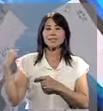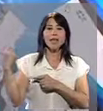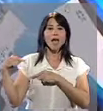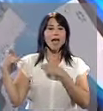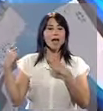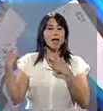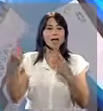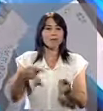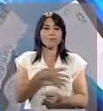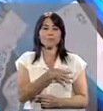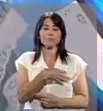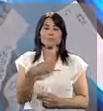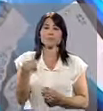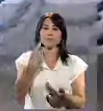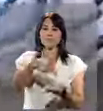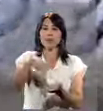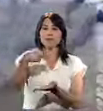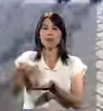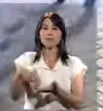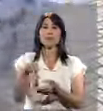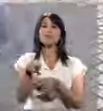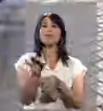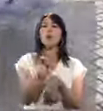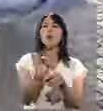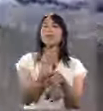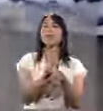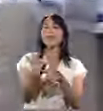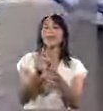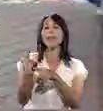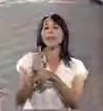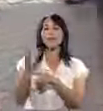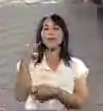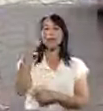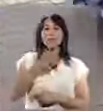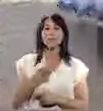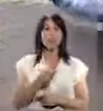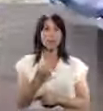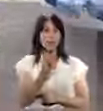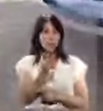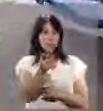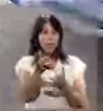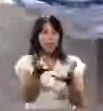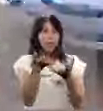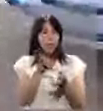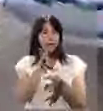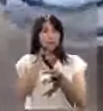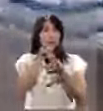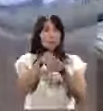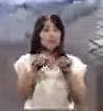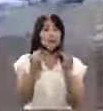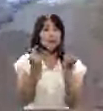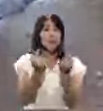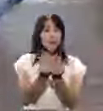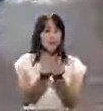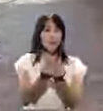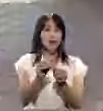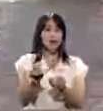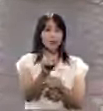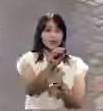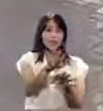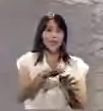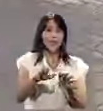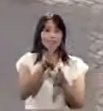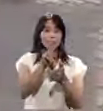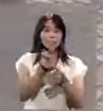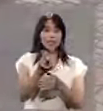encantado bailar. Y es una terapia lindísima. Si usted desea formar parte de este grupo en la sede de